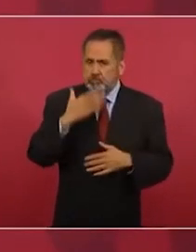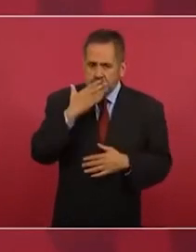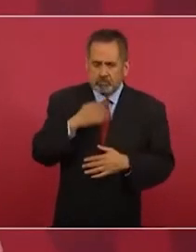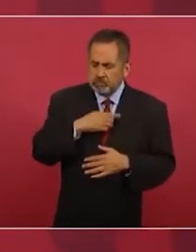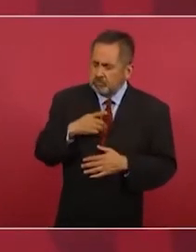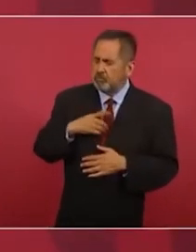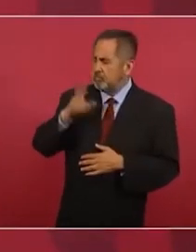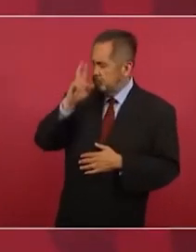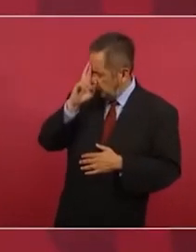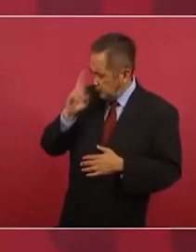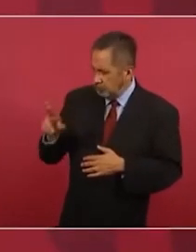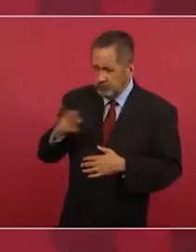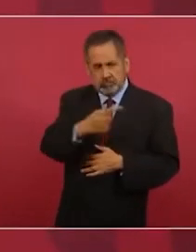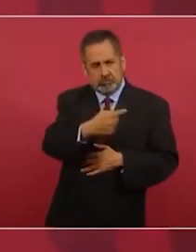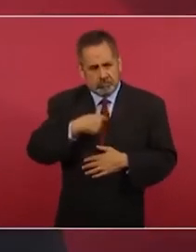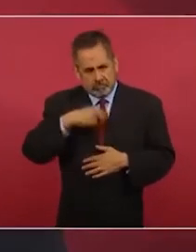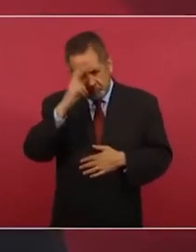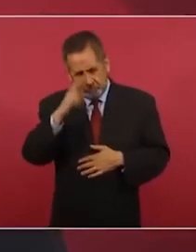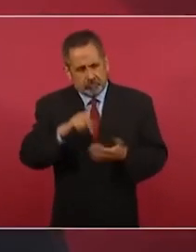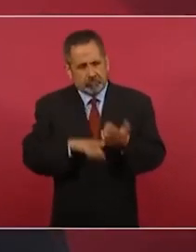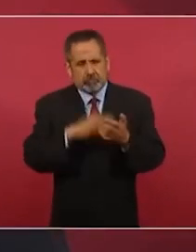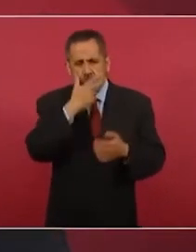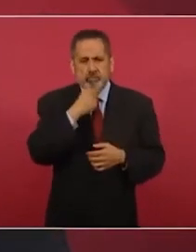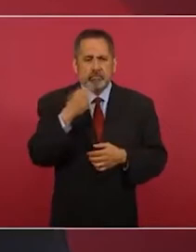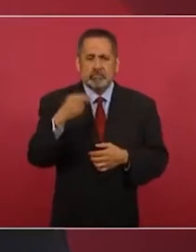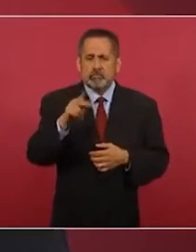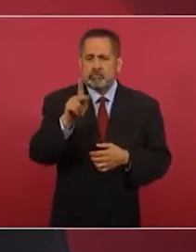respetuosa, Ken Salazar.